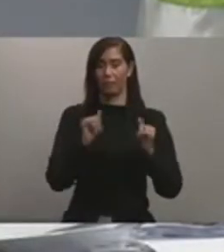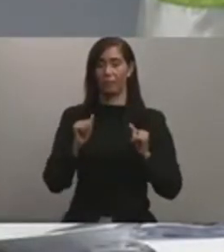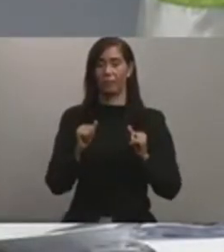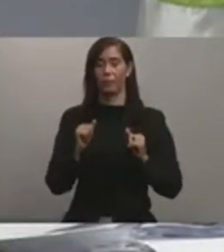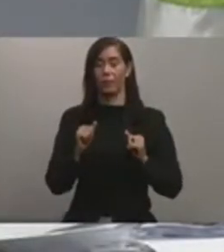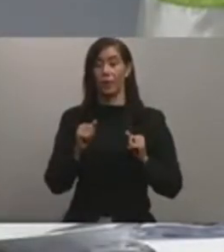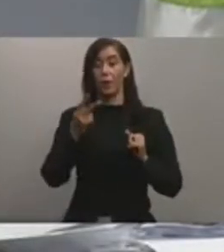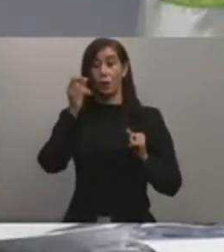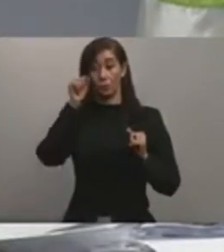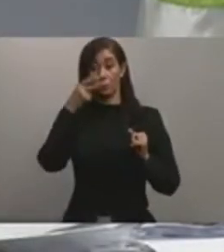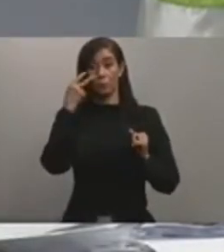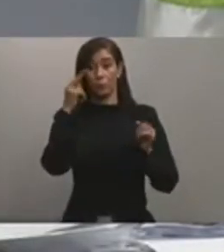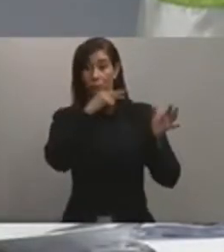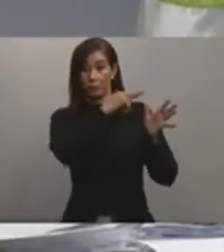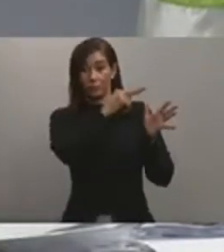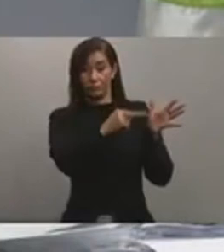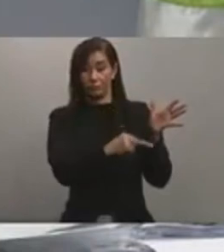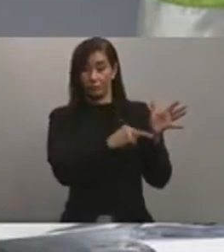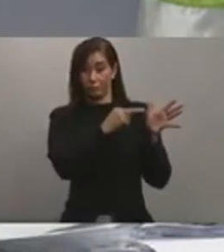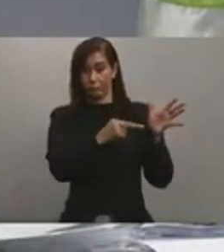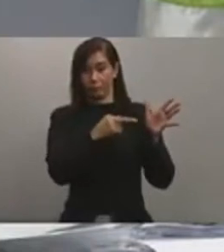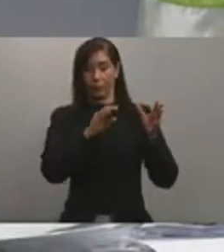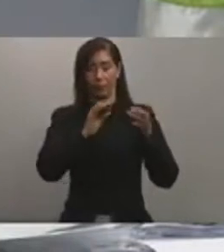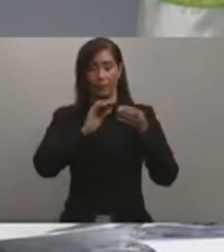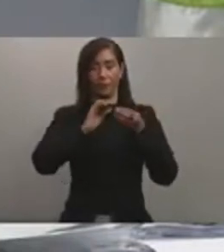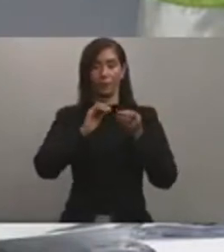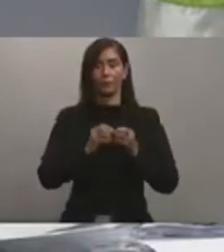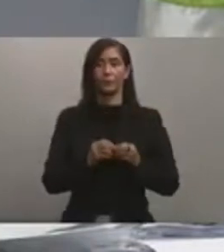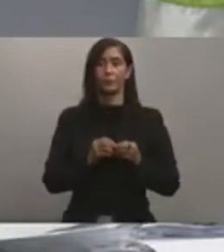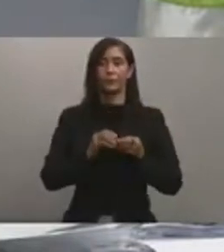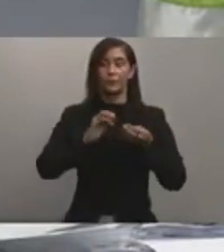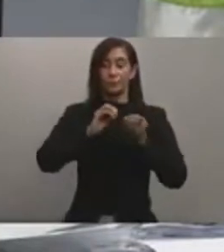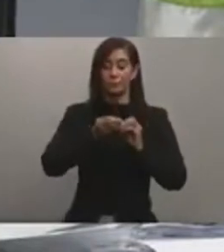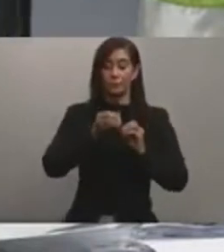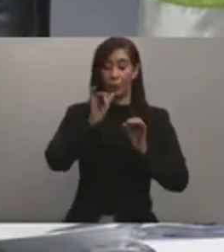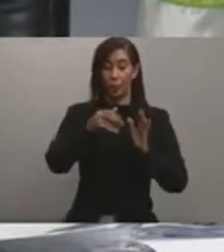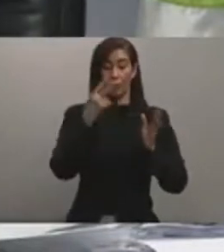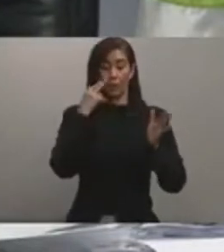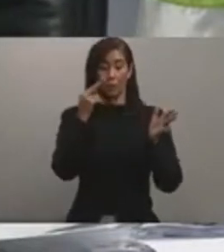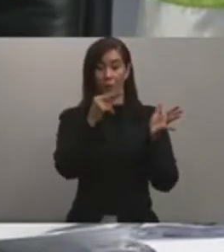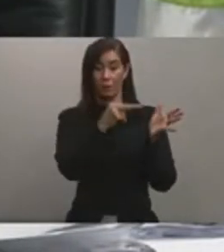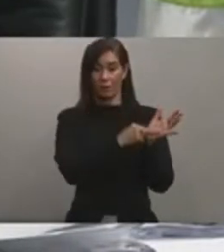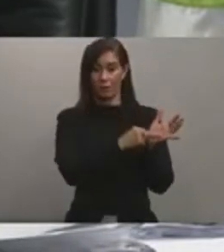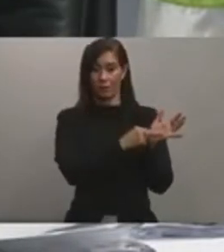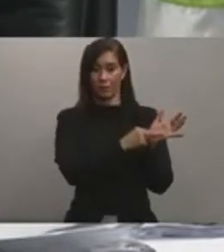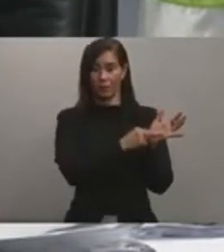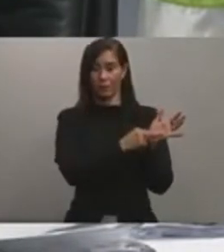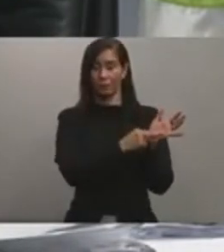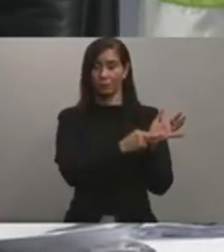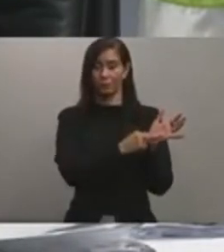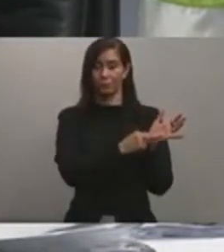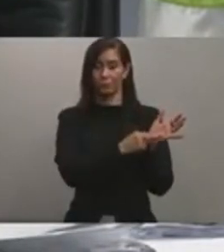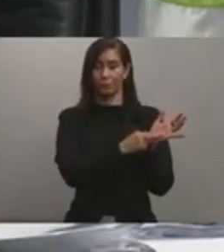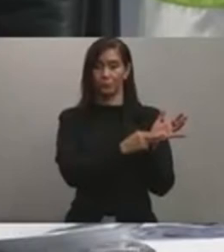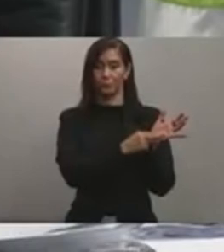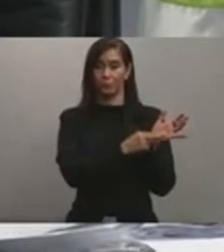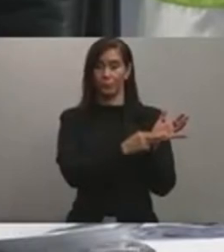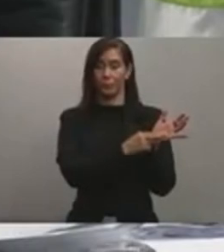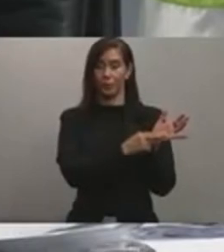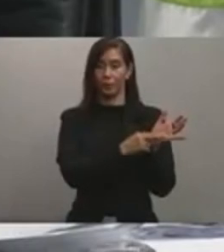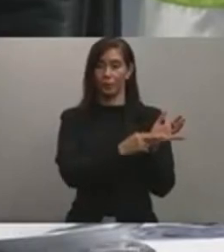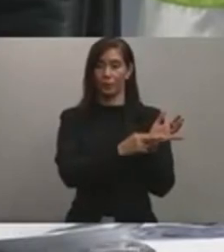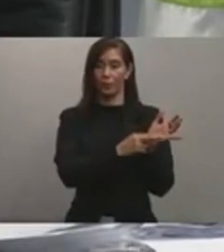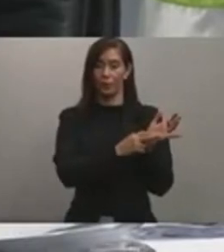la gráfica, el número que aquí aparece es